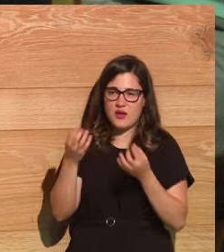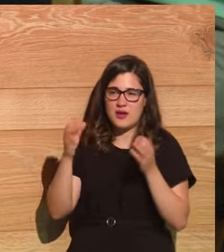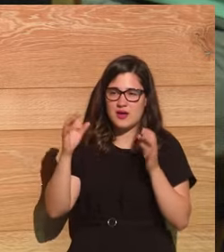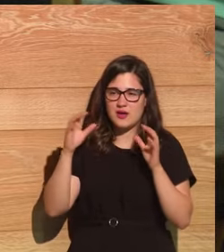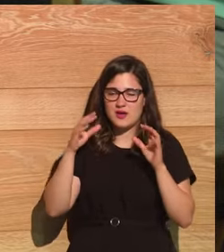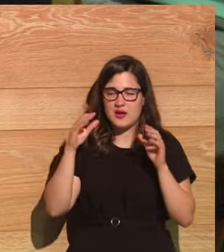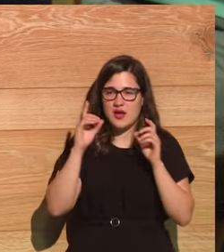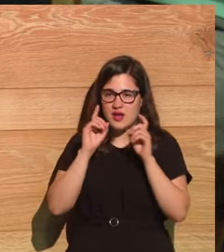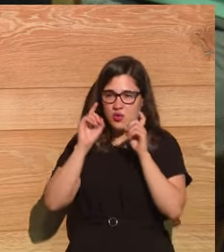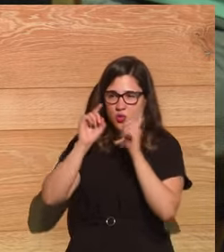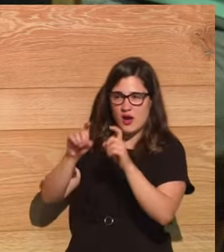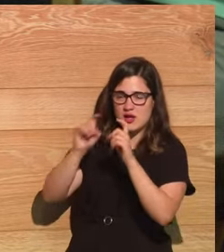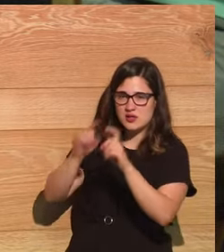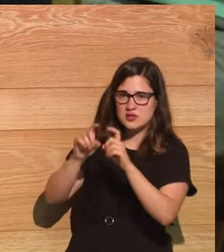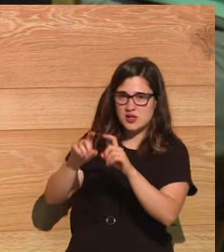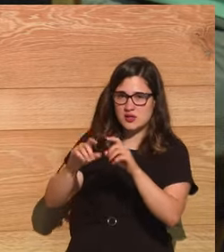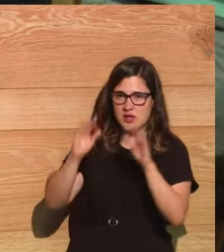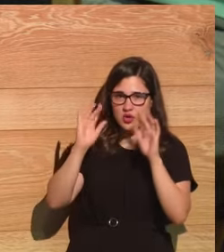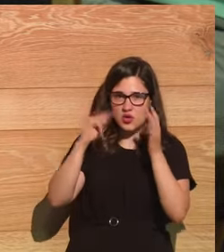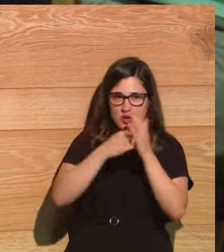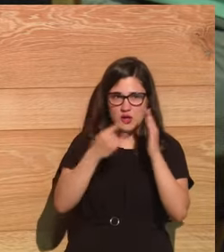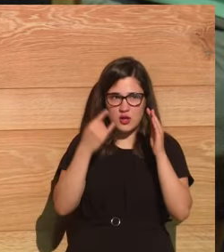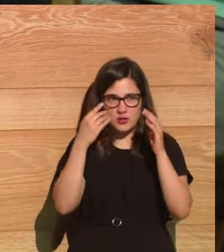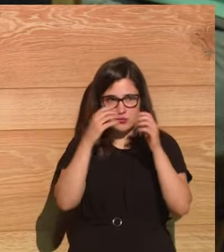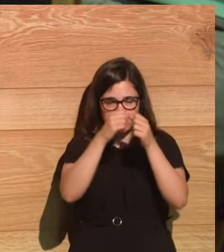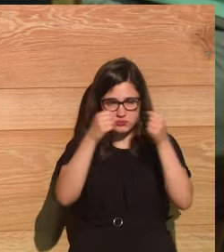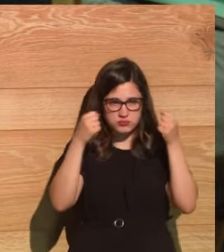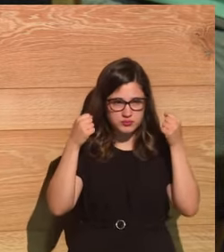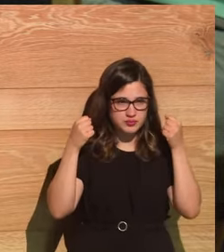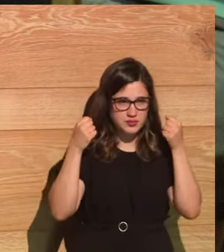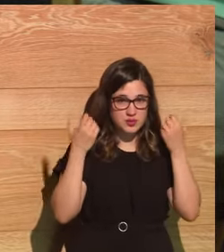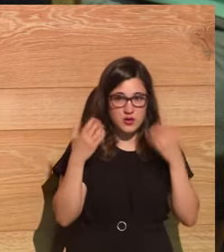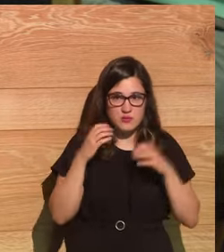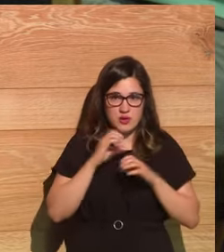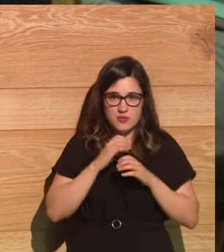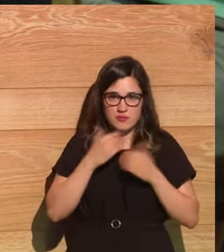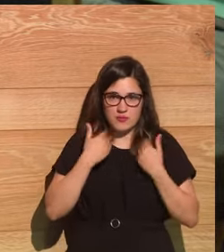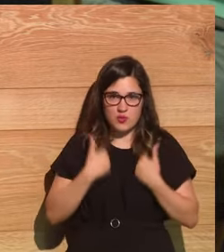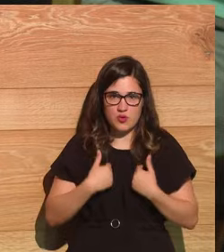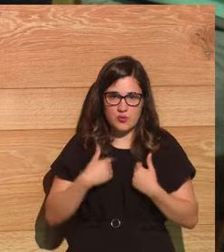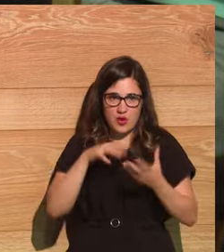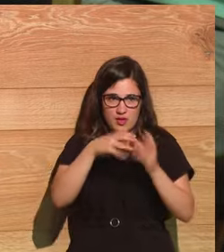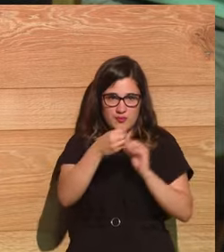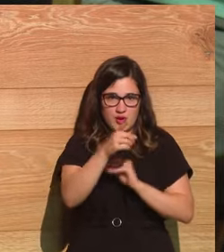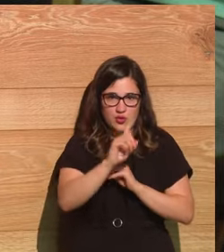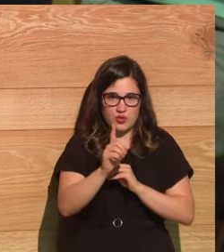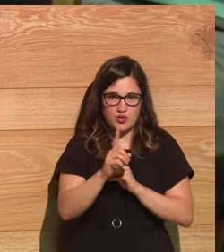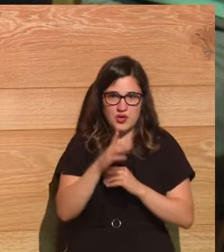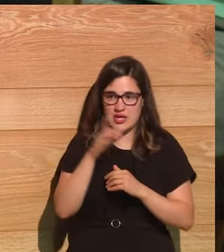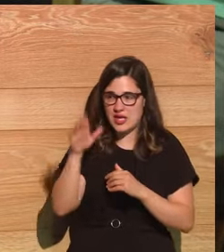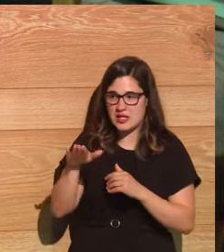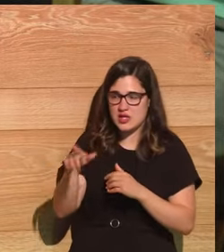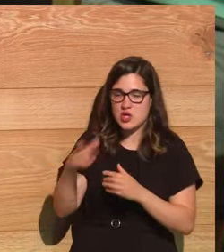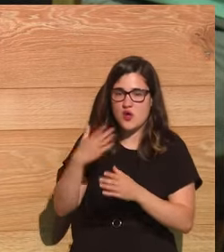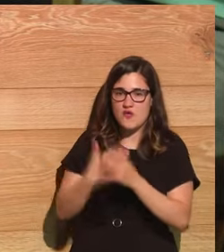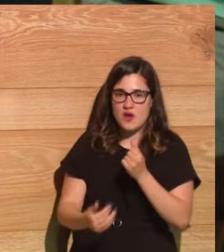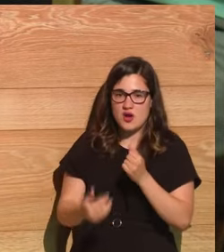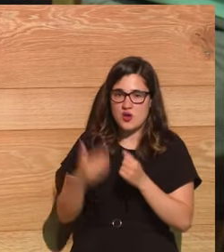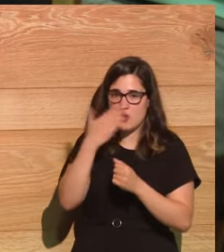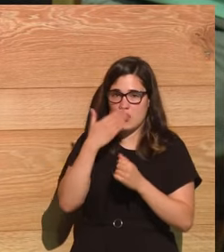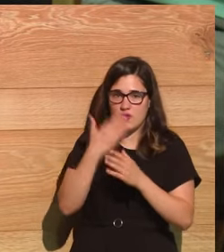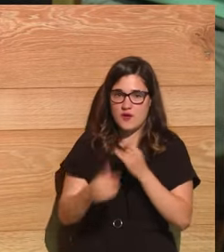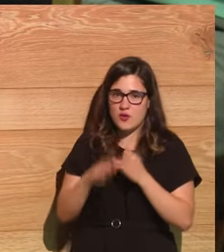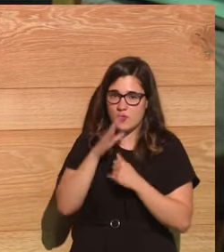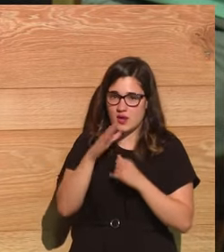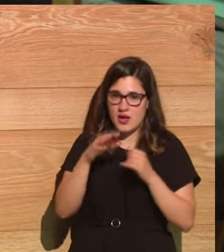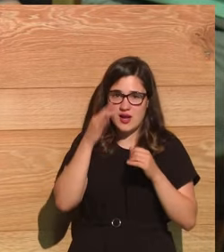inmersos en esas tecnologías y que su biología no esté adaptada a eso? Y digan, no, pues es que este niño fracasa escolarmente porque no está adaptado a la